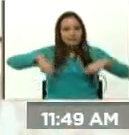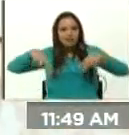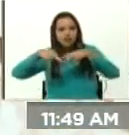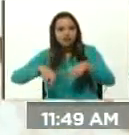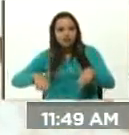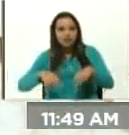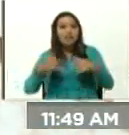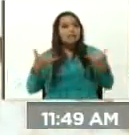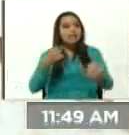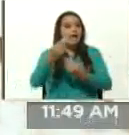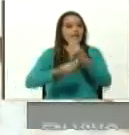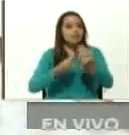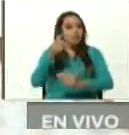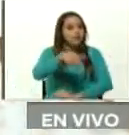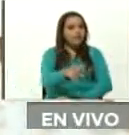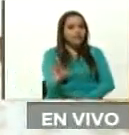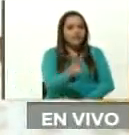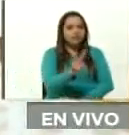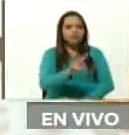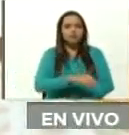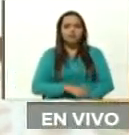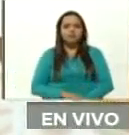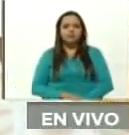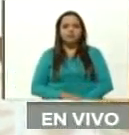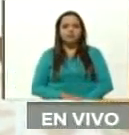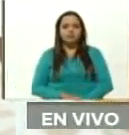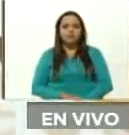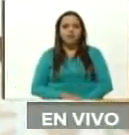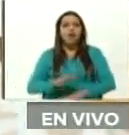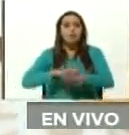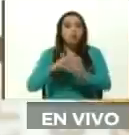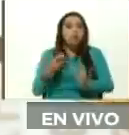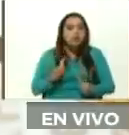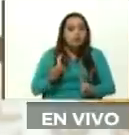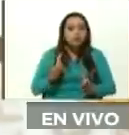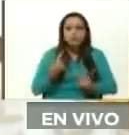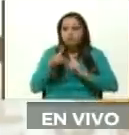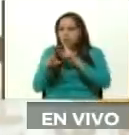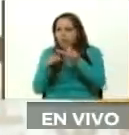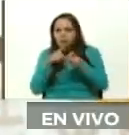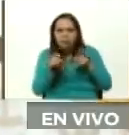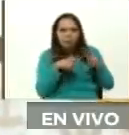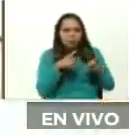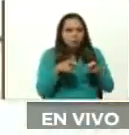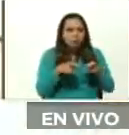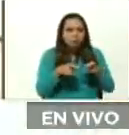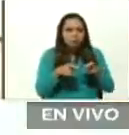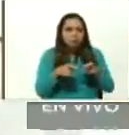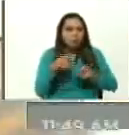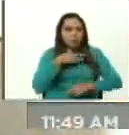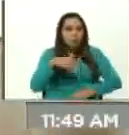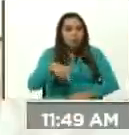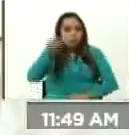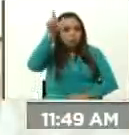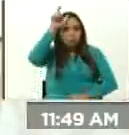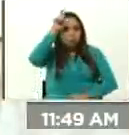están realizando en el país. Porque esa es la gran duda, esa es la gran interrogante.